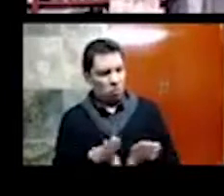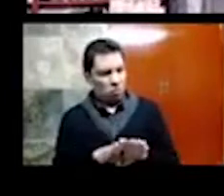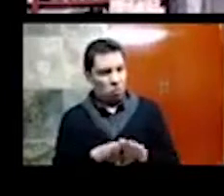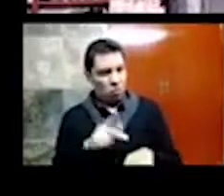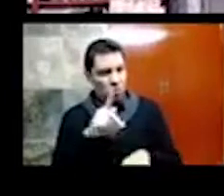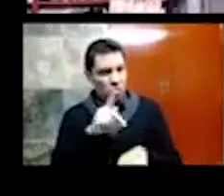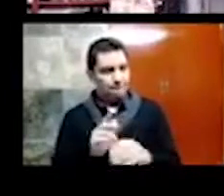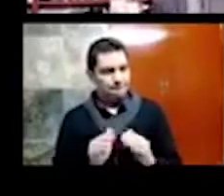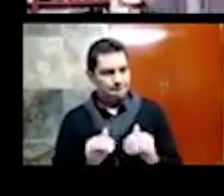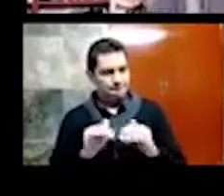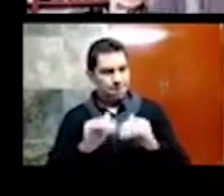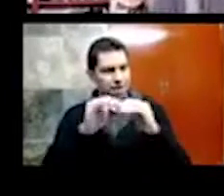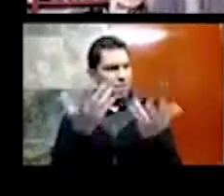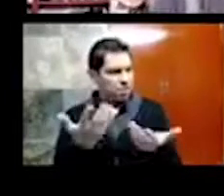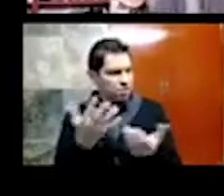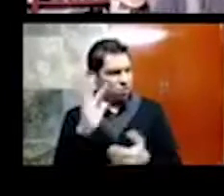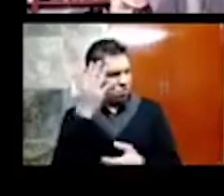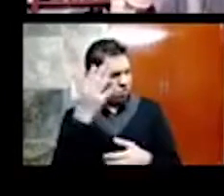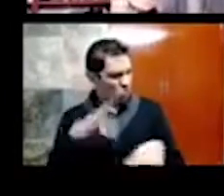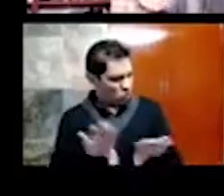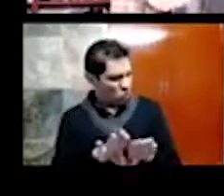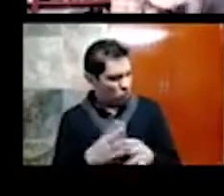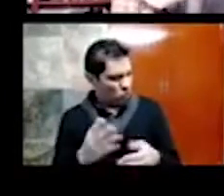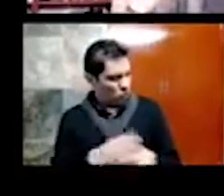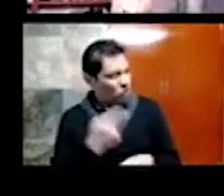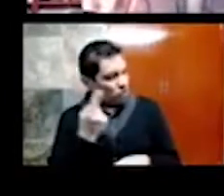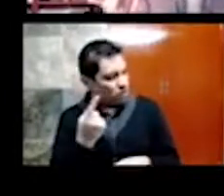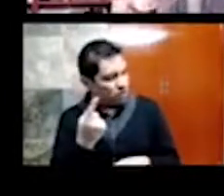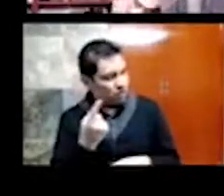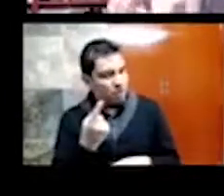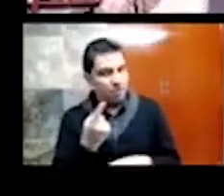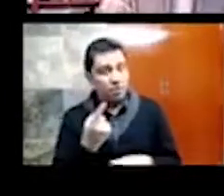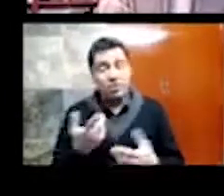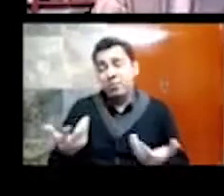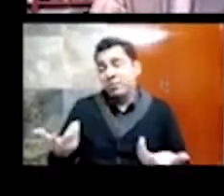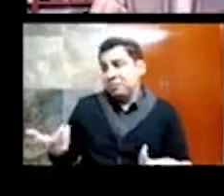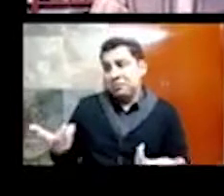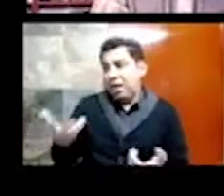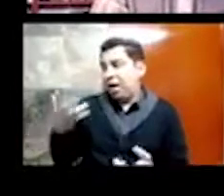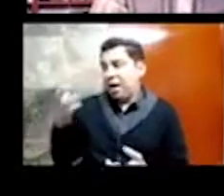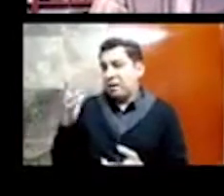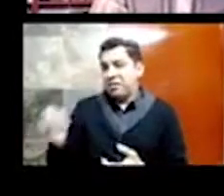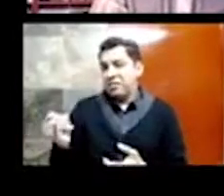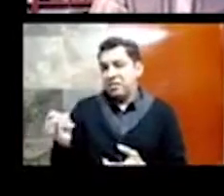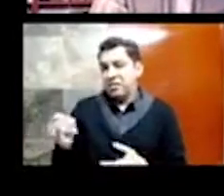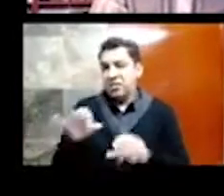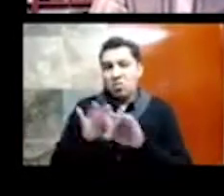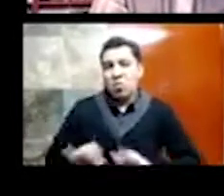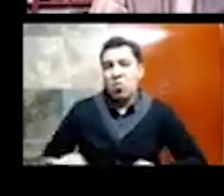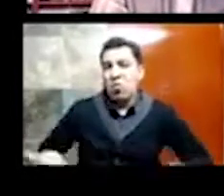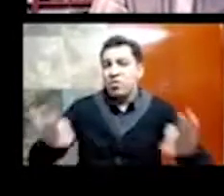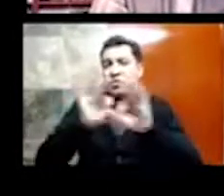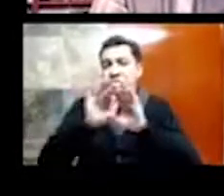estas cosas? Pues ¿por qué no? Al final se transforma en lo que vamos a ver.